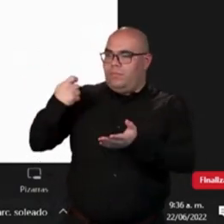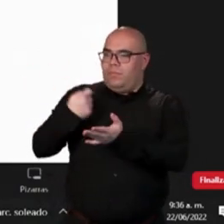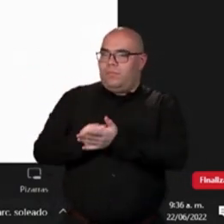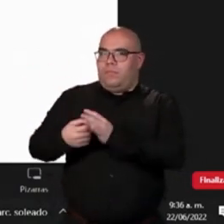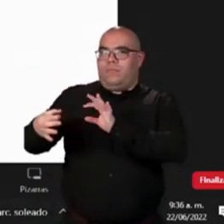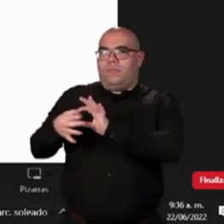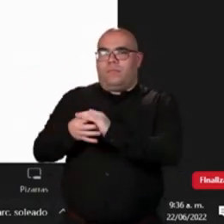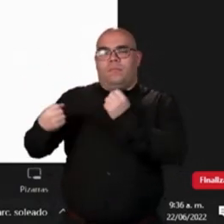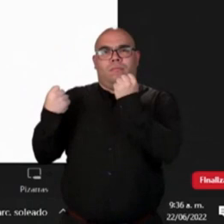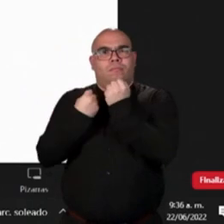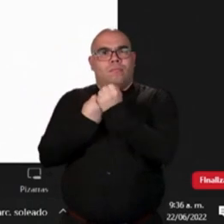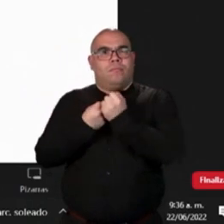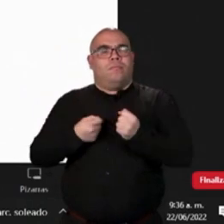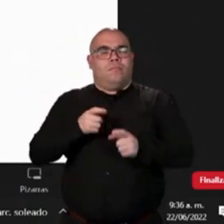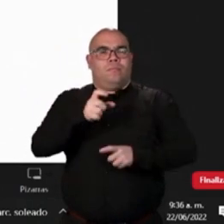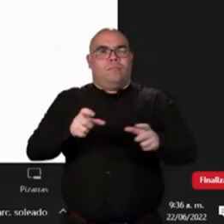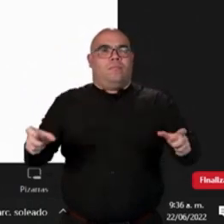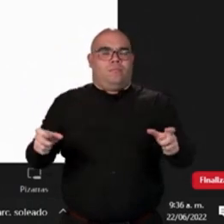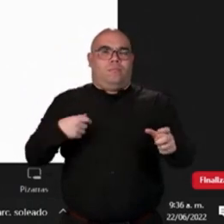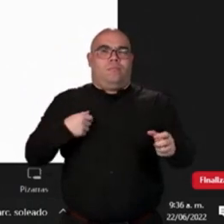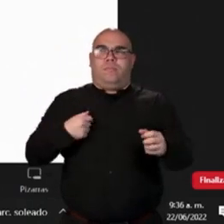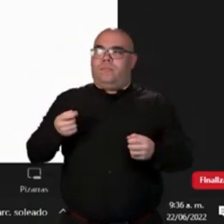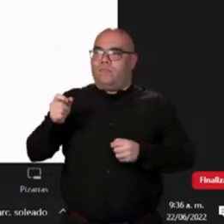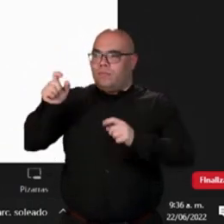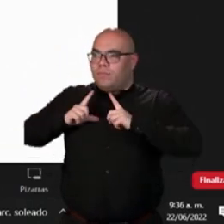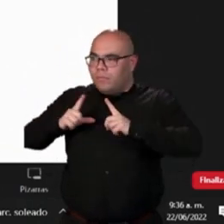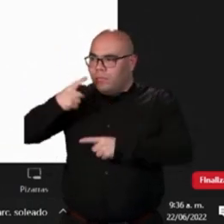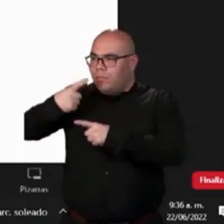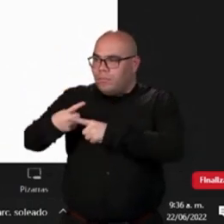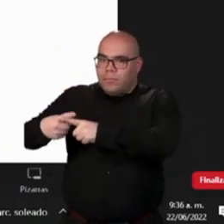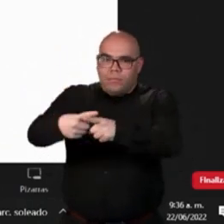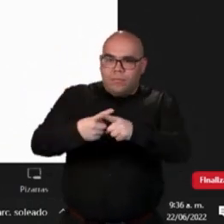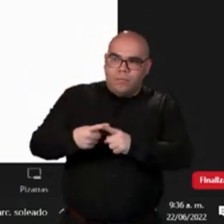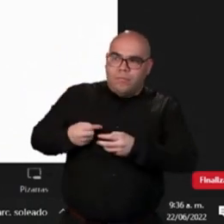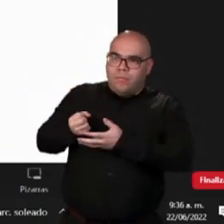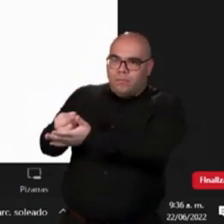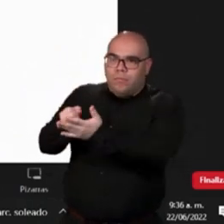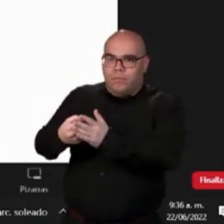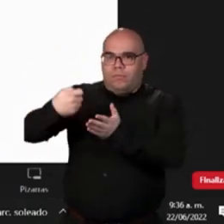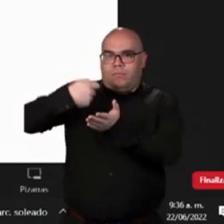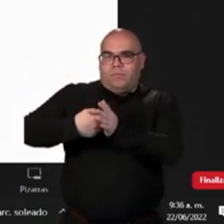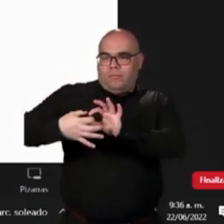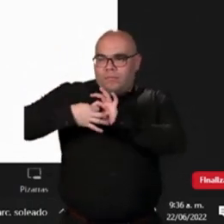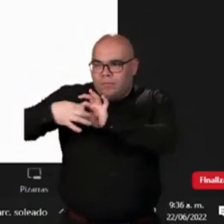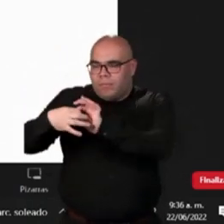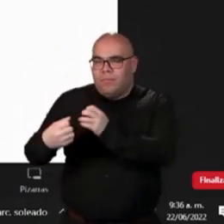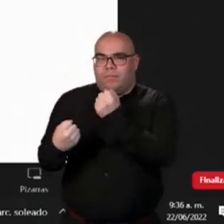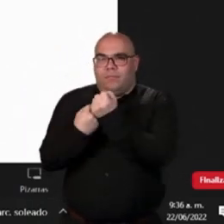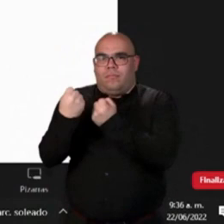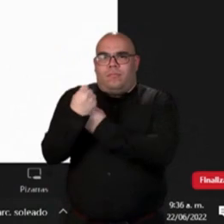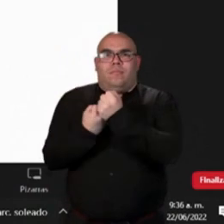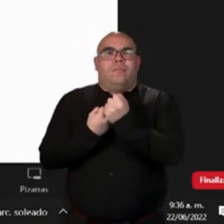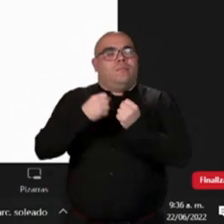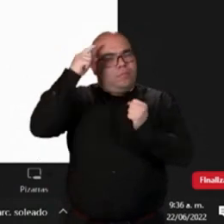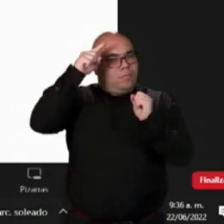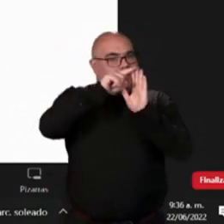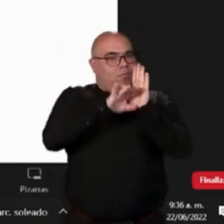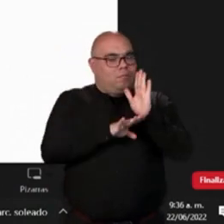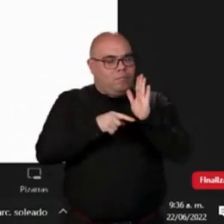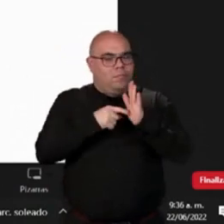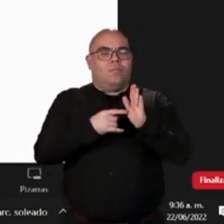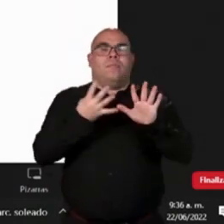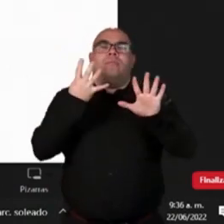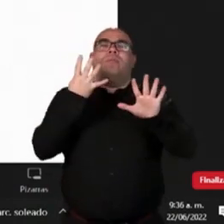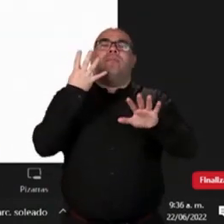nuestros egresados y crear una política de un currículum que no sea de 4 años, sino más bien un currículum